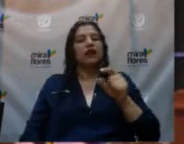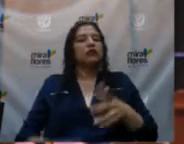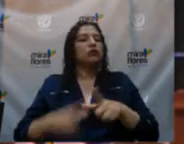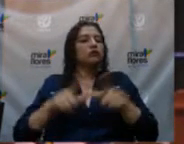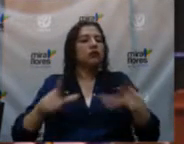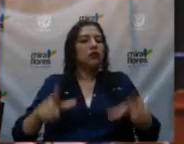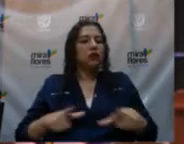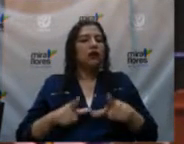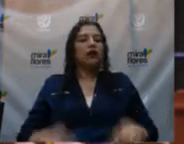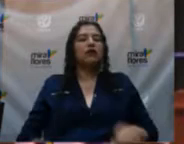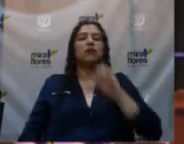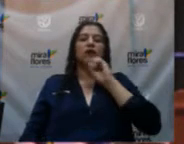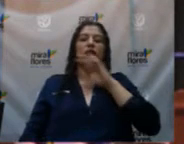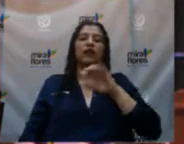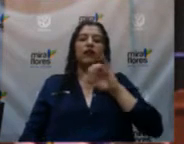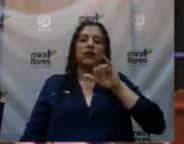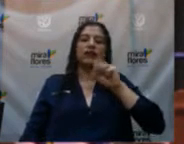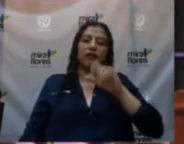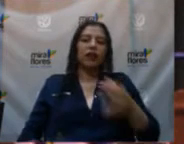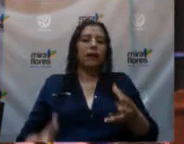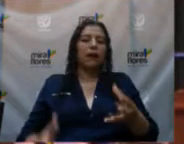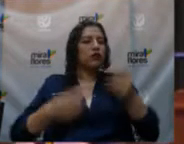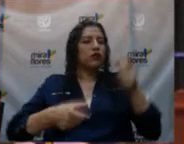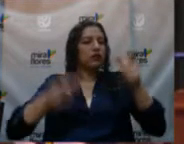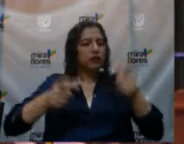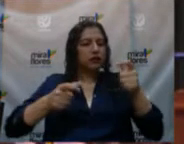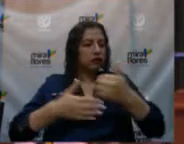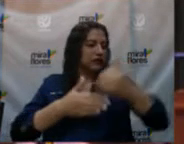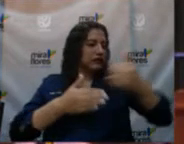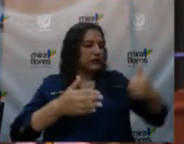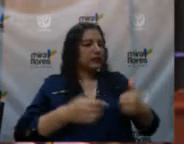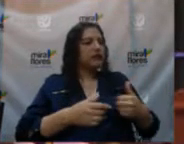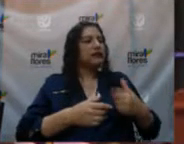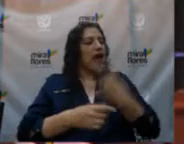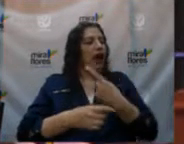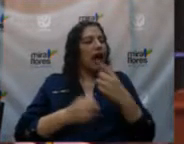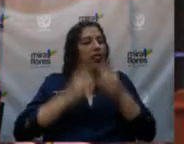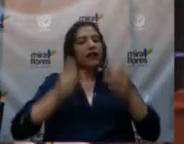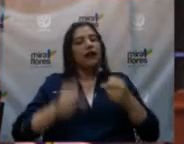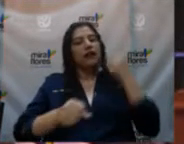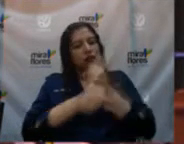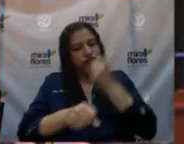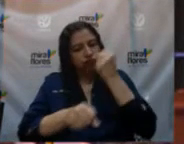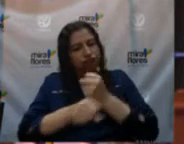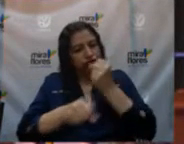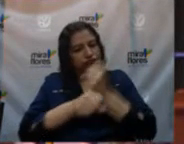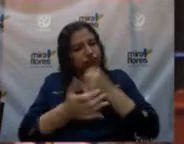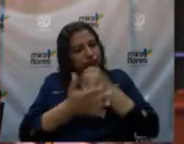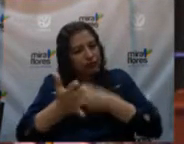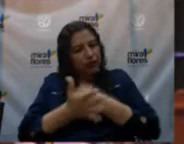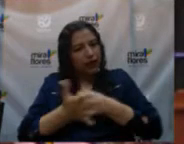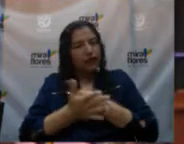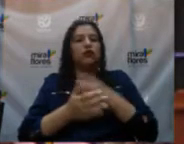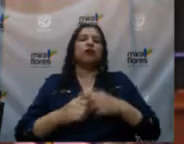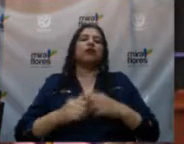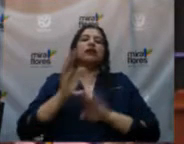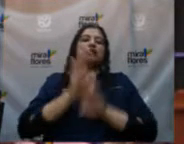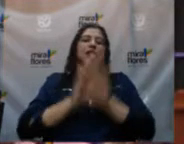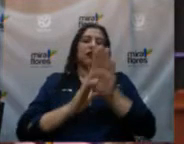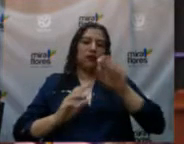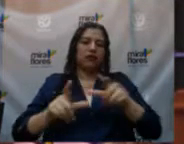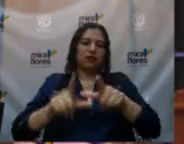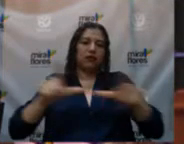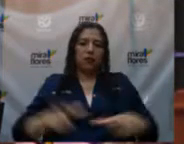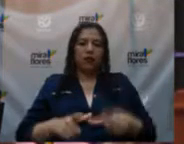como bien lo dijo Isabela, muchas personas detrás haciendo día a día una gran gestión por nuestro distrito, por nuestra